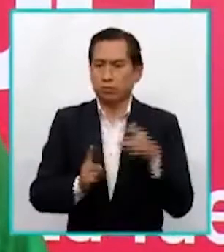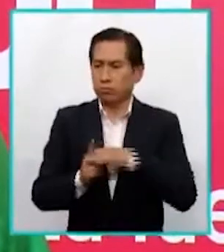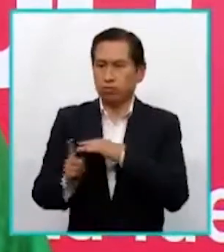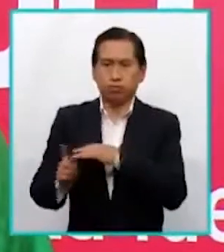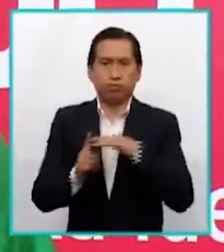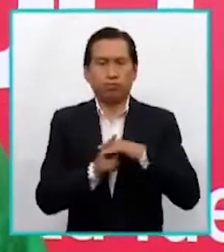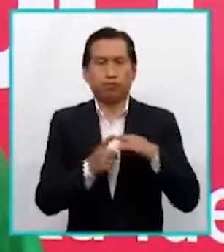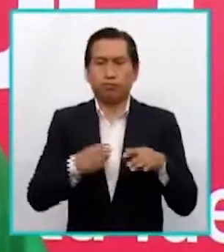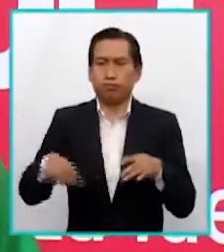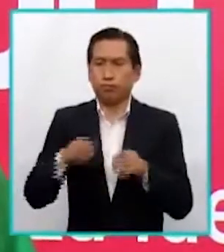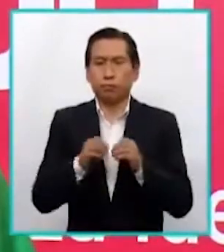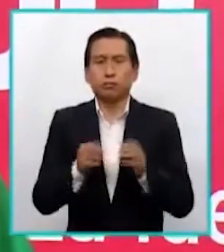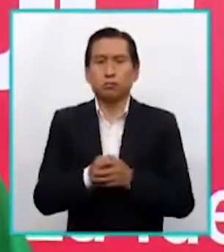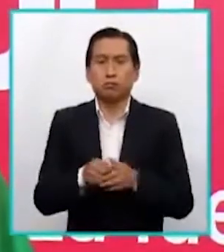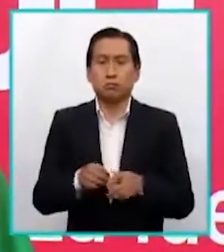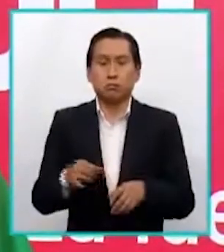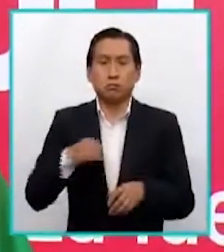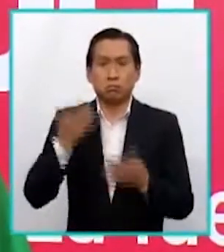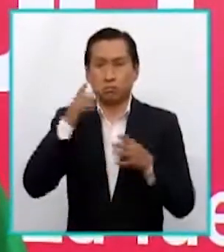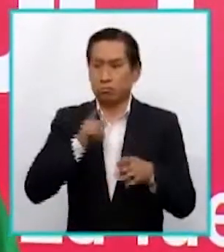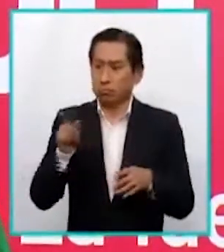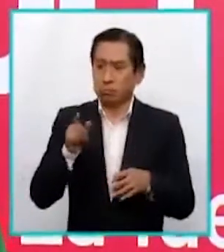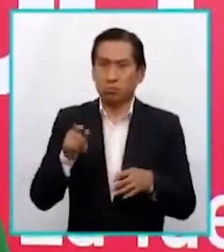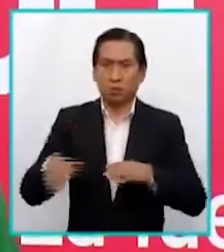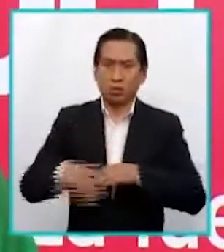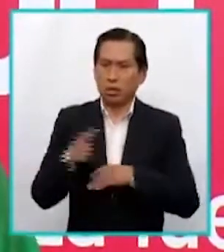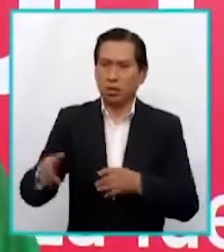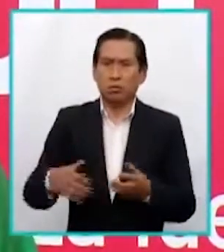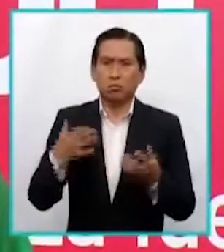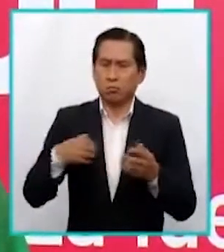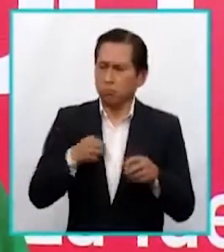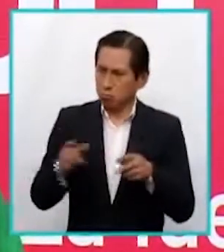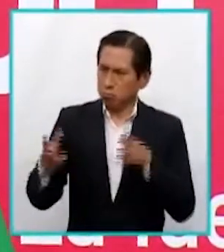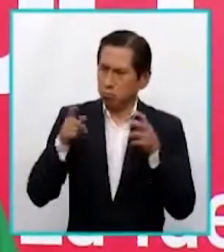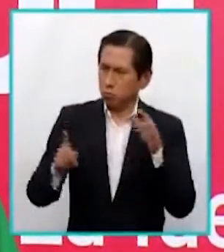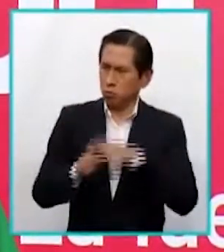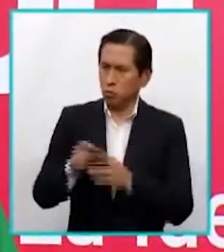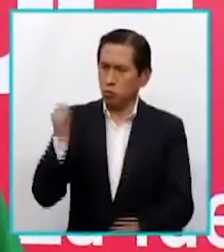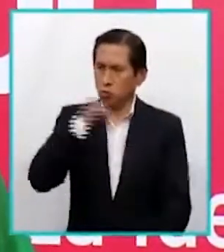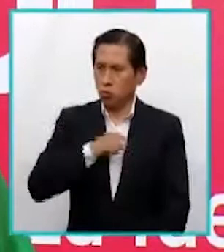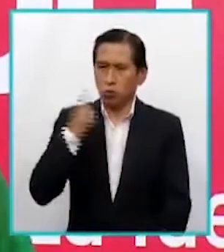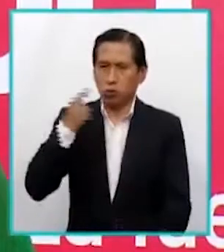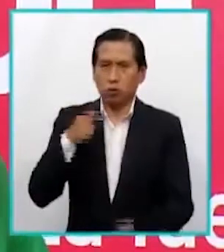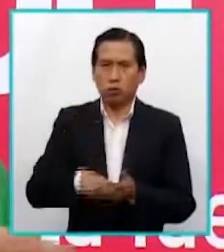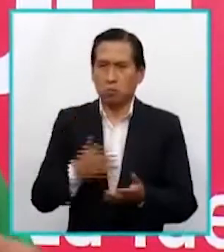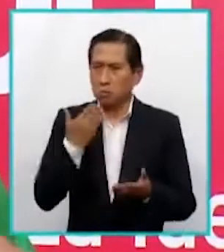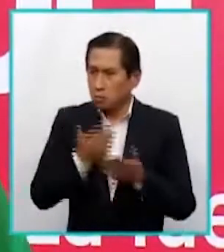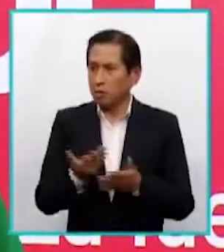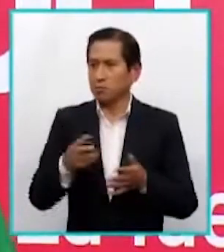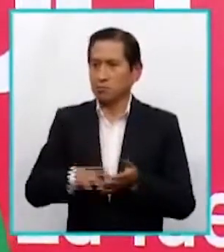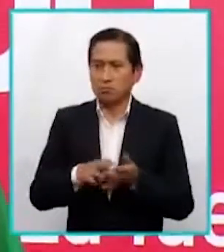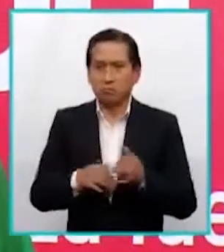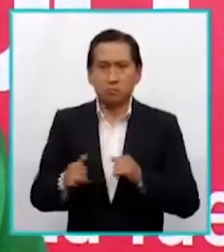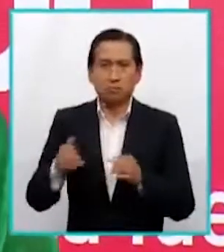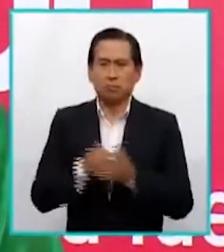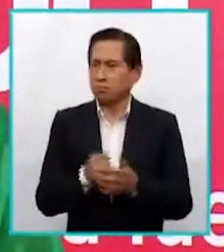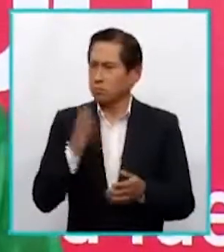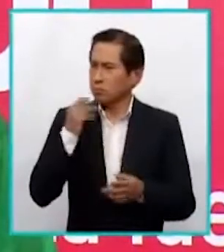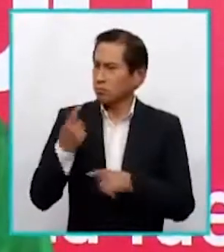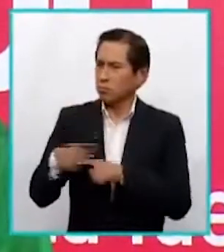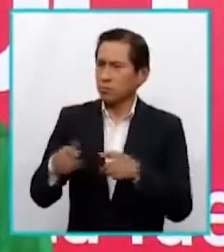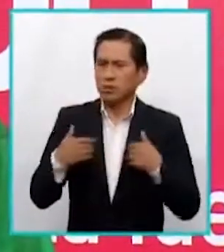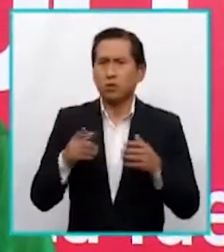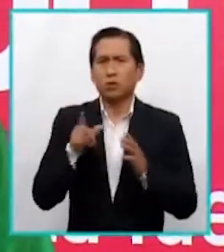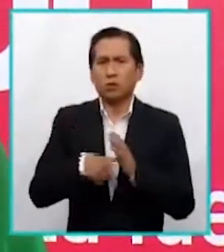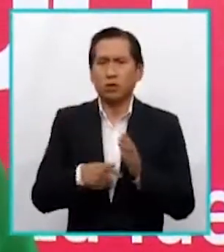Imagínate así, yo no sabía también que el Gerson tocaba en la calle y después me entero y digo, puta, qué loco esto. Así nos empezamos qué a conectar. Linda, son experiencias que